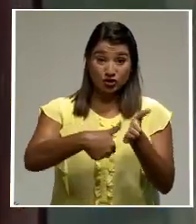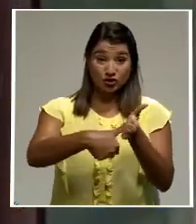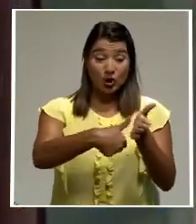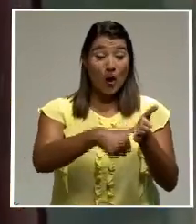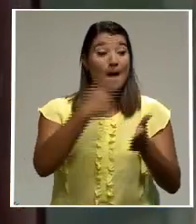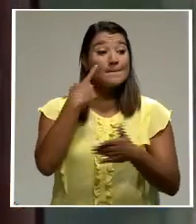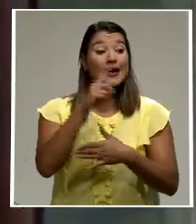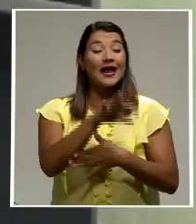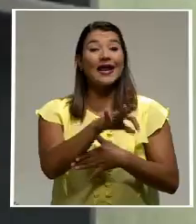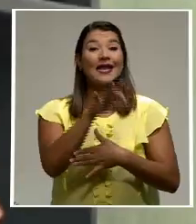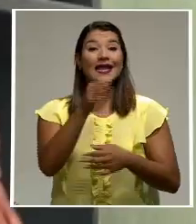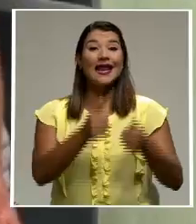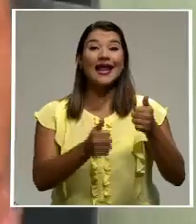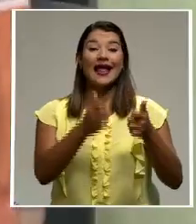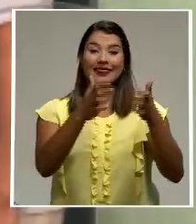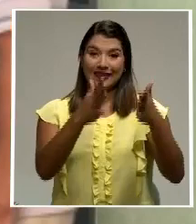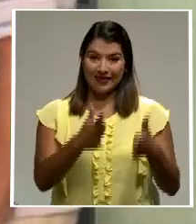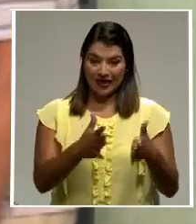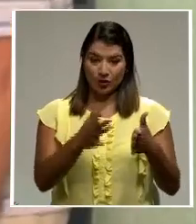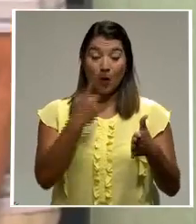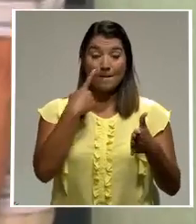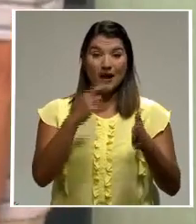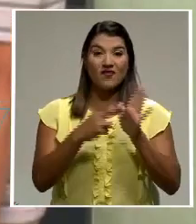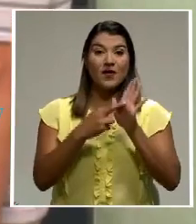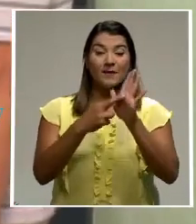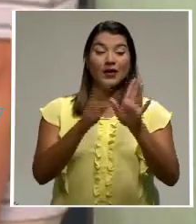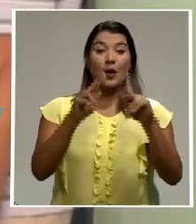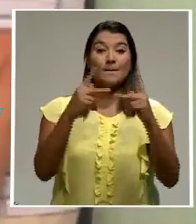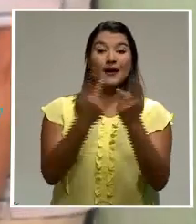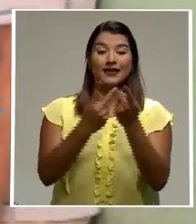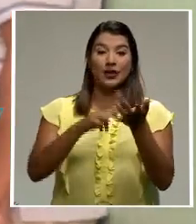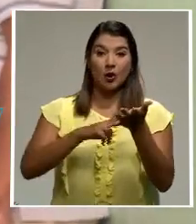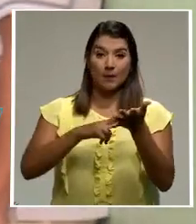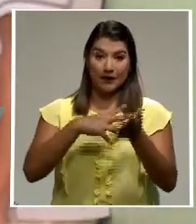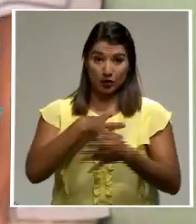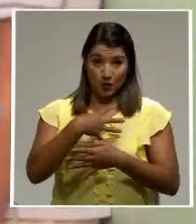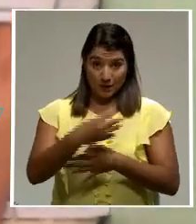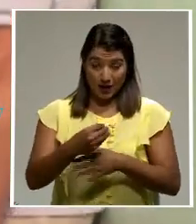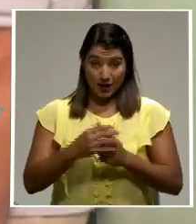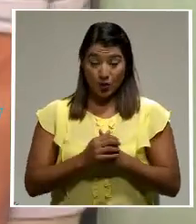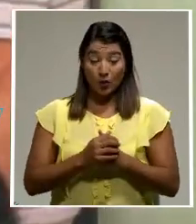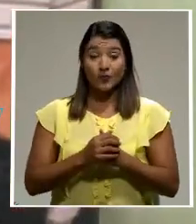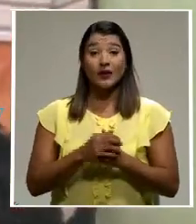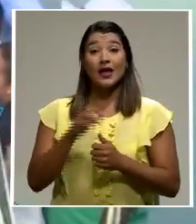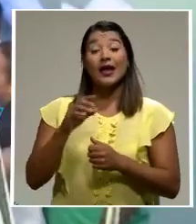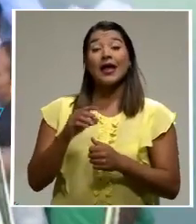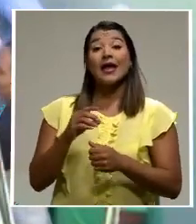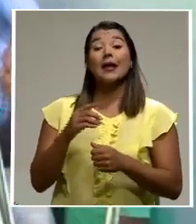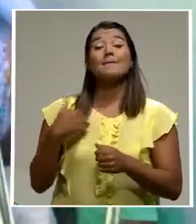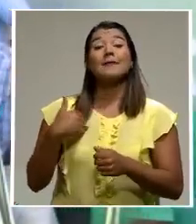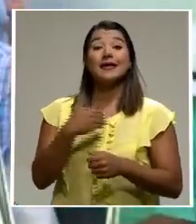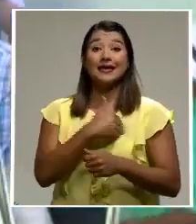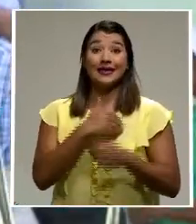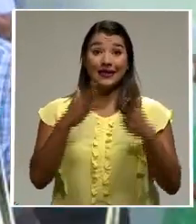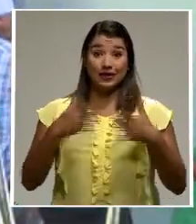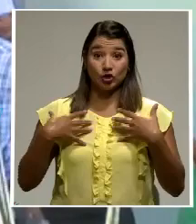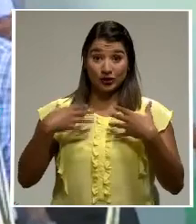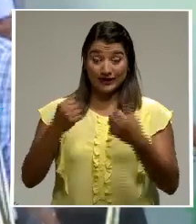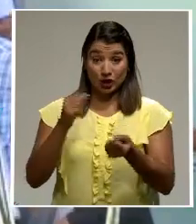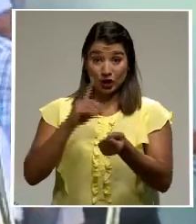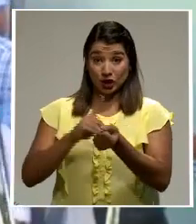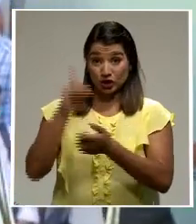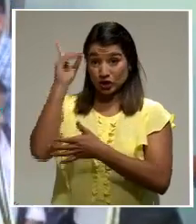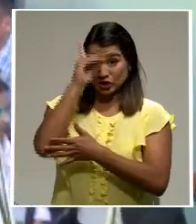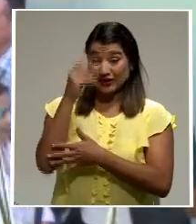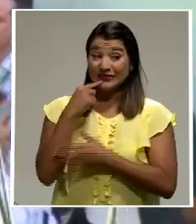Partido Liberación Nacional. En una respuesta a la consulta hecha por esta agrupación política, el jerarca de salud Daniel Salas indicó que sería peligroso debido